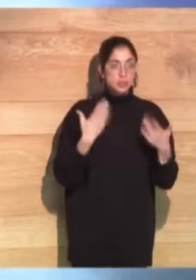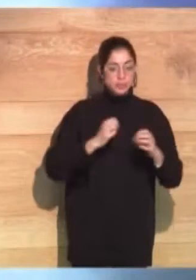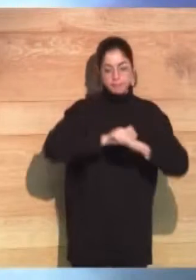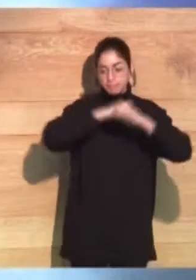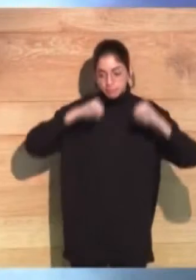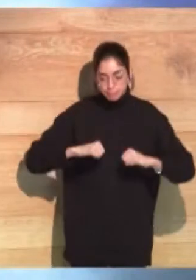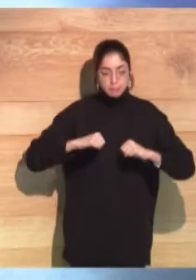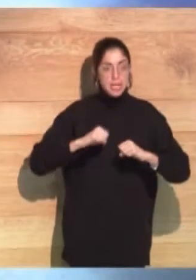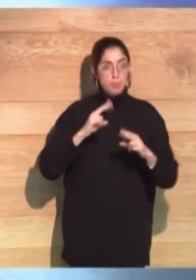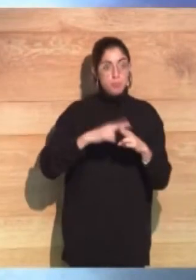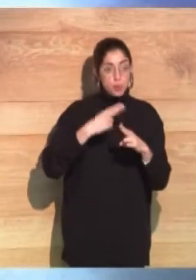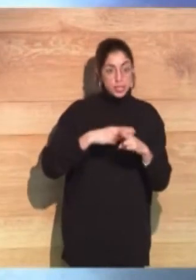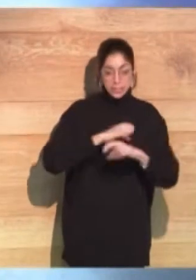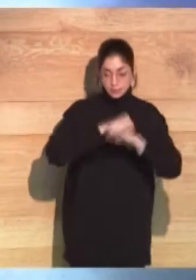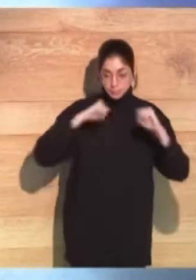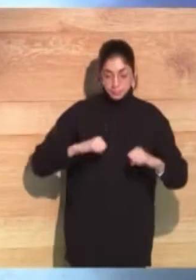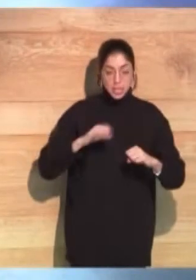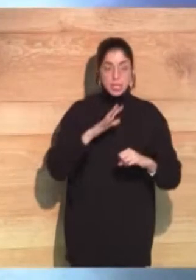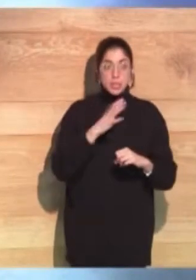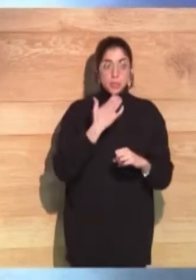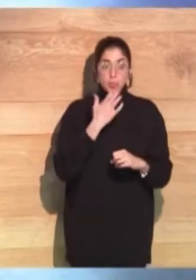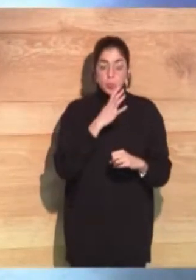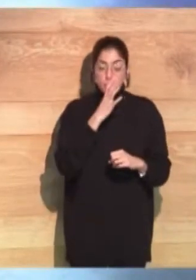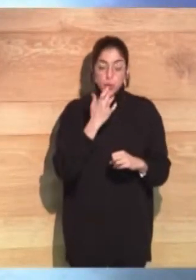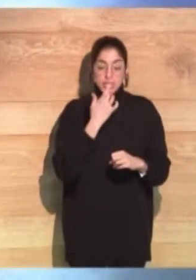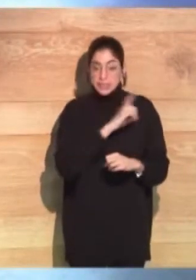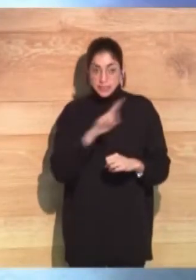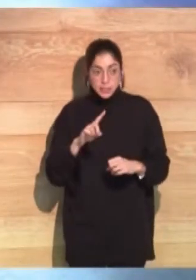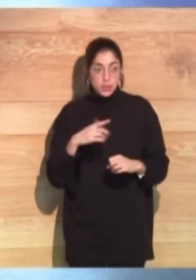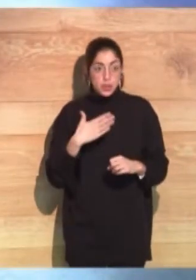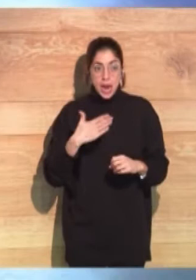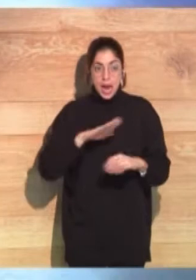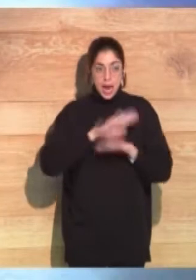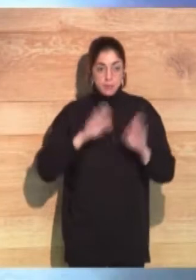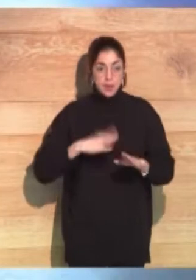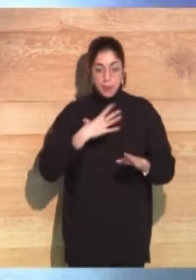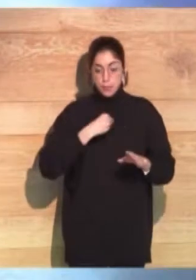estas políticas. Si no, se queda en papel. Tiene que haber un lado práctico.